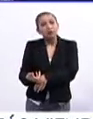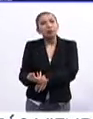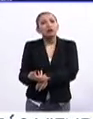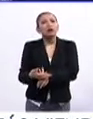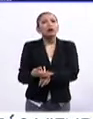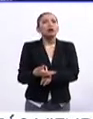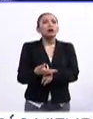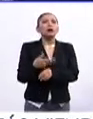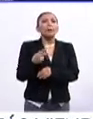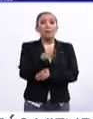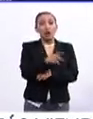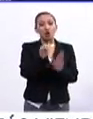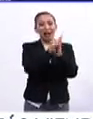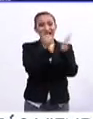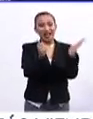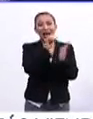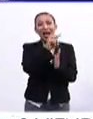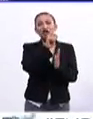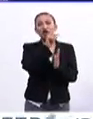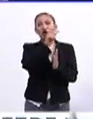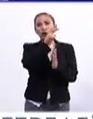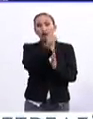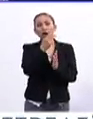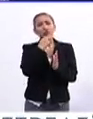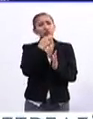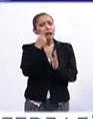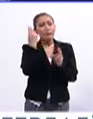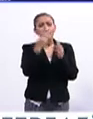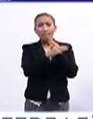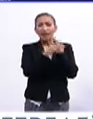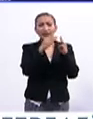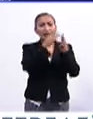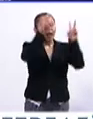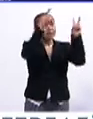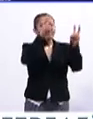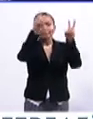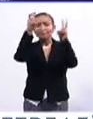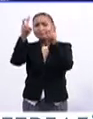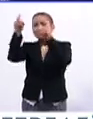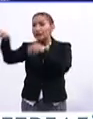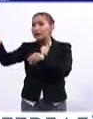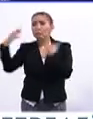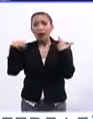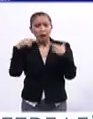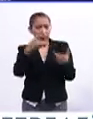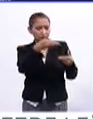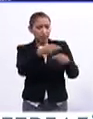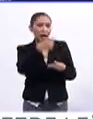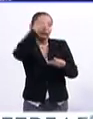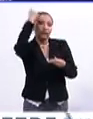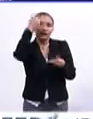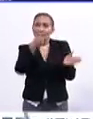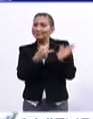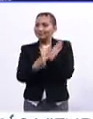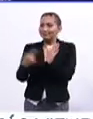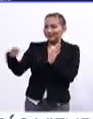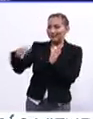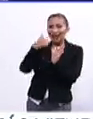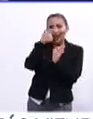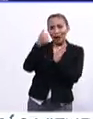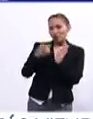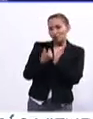Pero en las antologías, pues las usas en cada materia y los maestros encuentran que es más fácil introducir temas